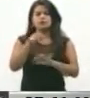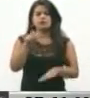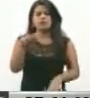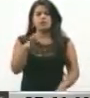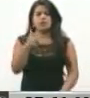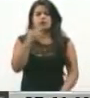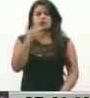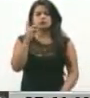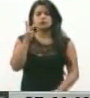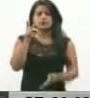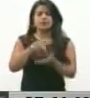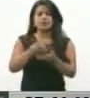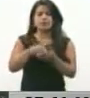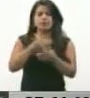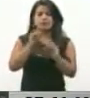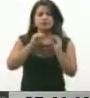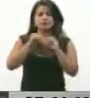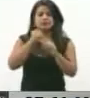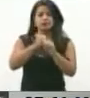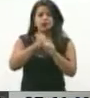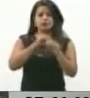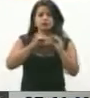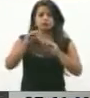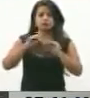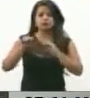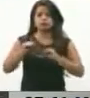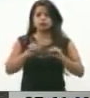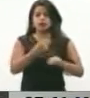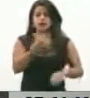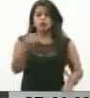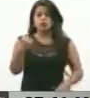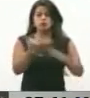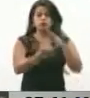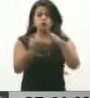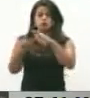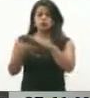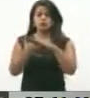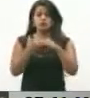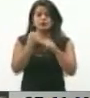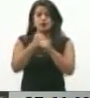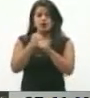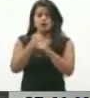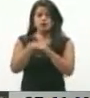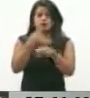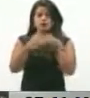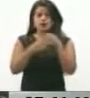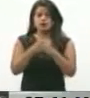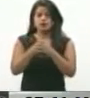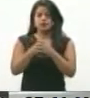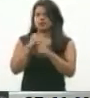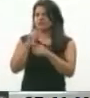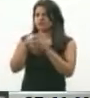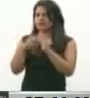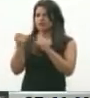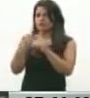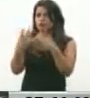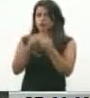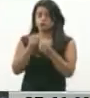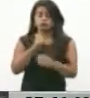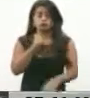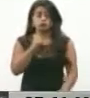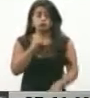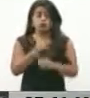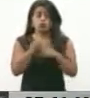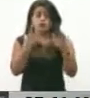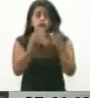que estuvimos trabajando desde los diversos institutos, como les comentaba. O sea, un trabajo mancomunado. Sí, claro, un trabajo mancomunado